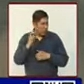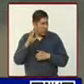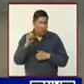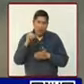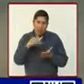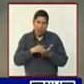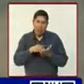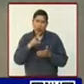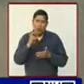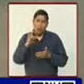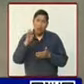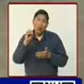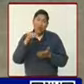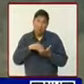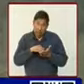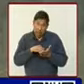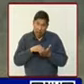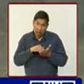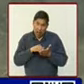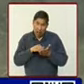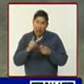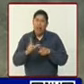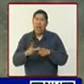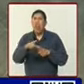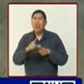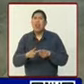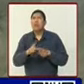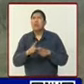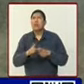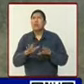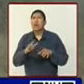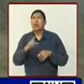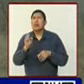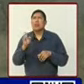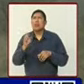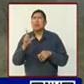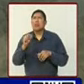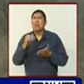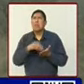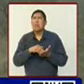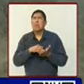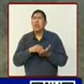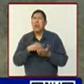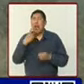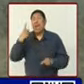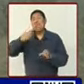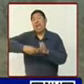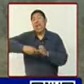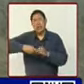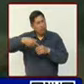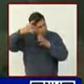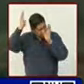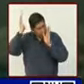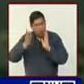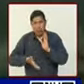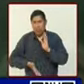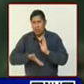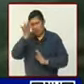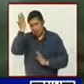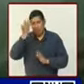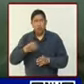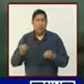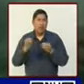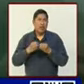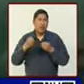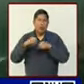mil, 240 mil litros diarios de gasolina, entre 120 mil a 130 mil de diésel. Hemos incrementado nuestro volumen